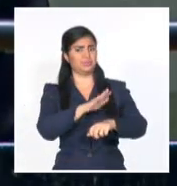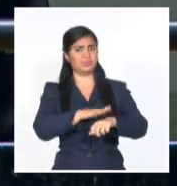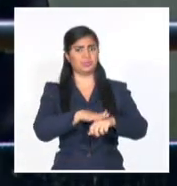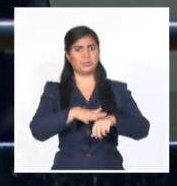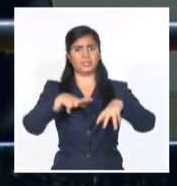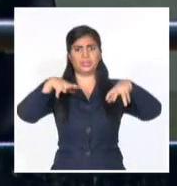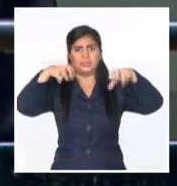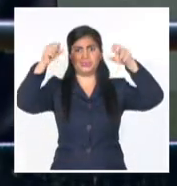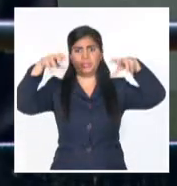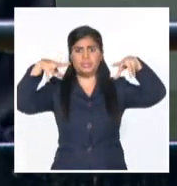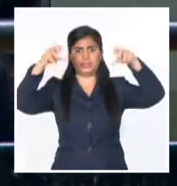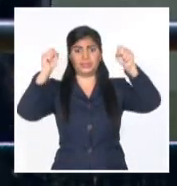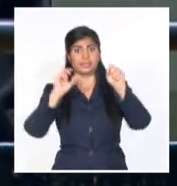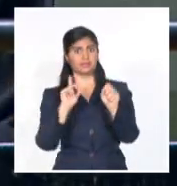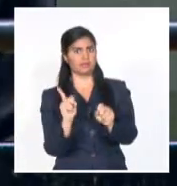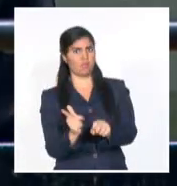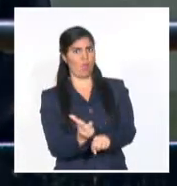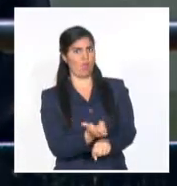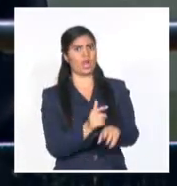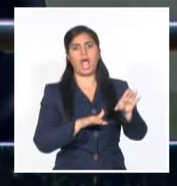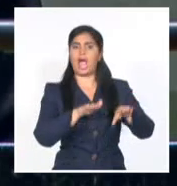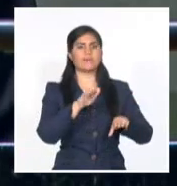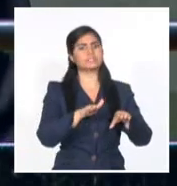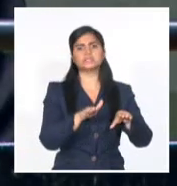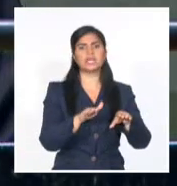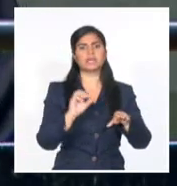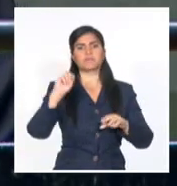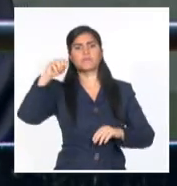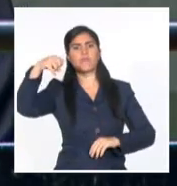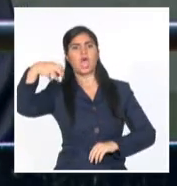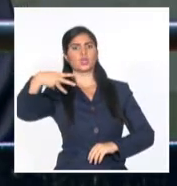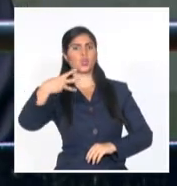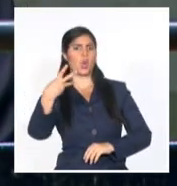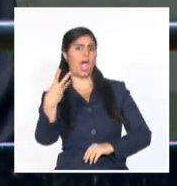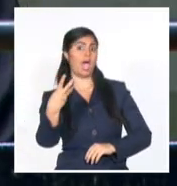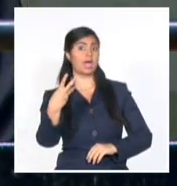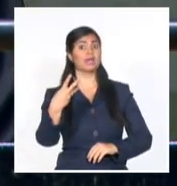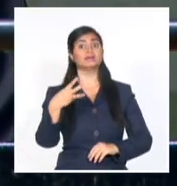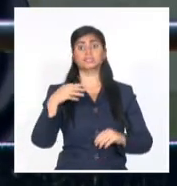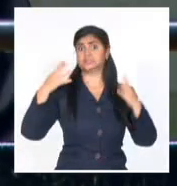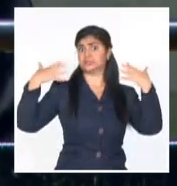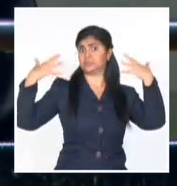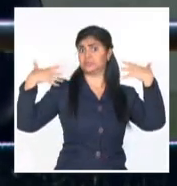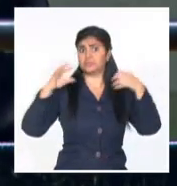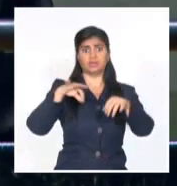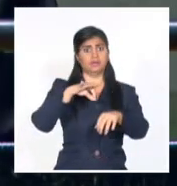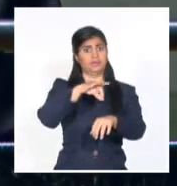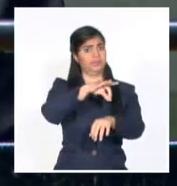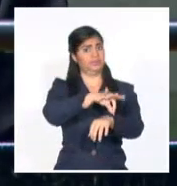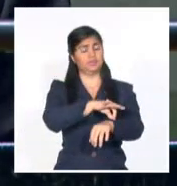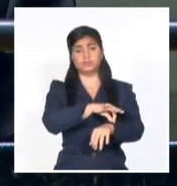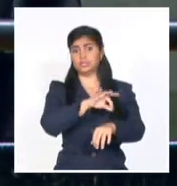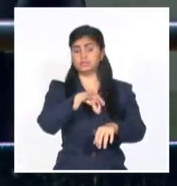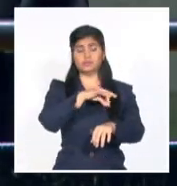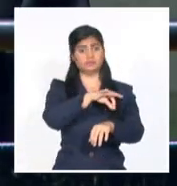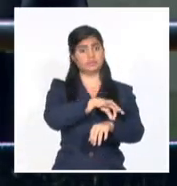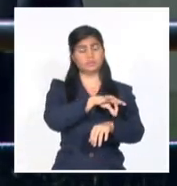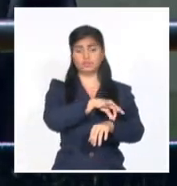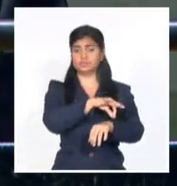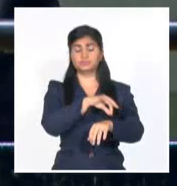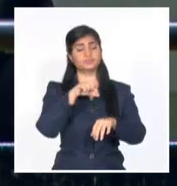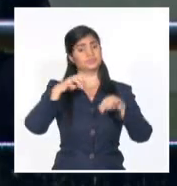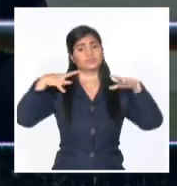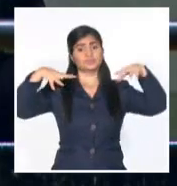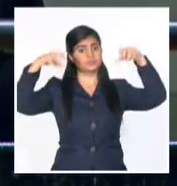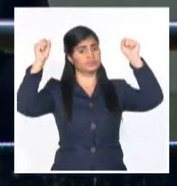agobiantes. En el caso del sector de la energía y minas, los daños en ese